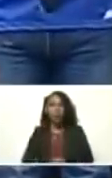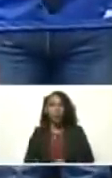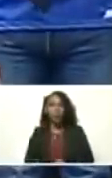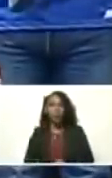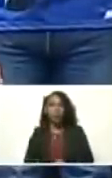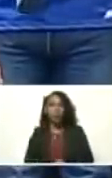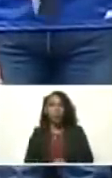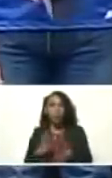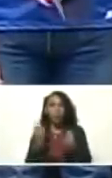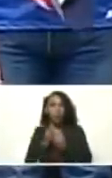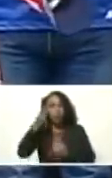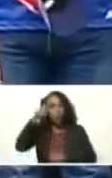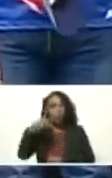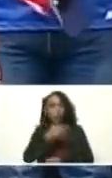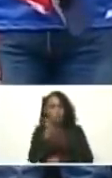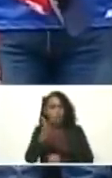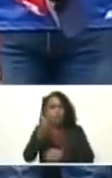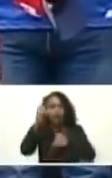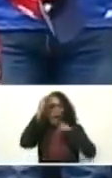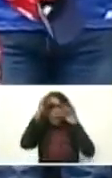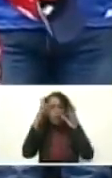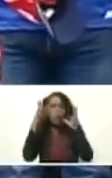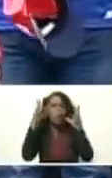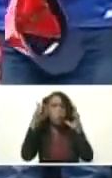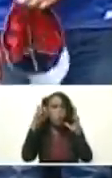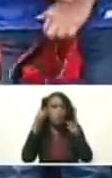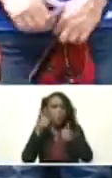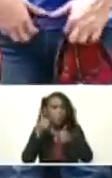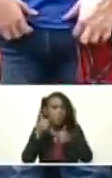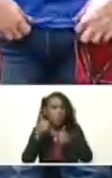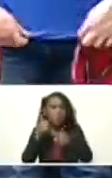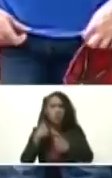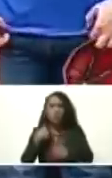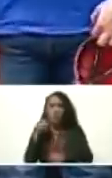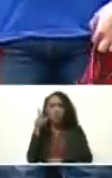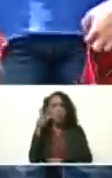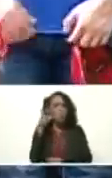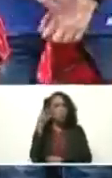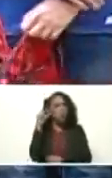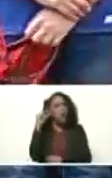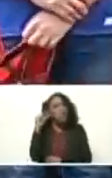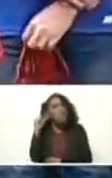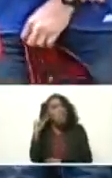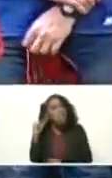con el pueblo. ¿Ustedes escuchan bien? Yo no escucho casi.